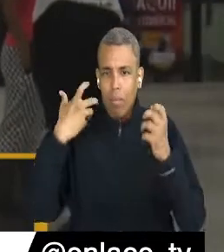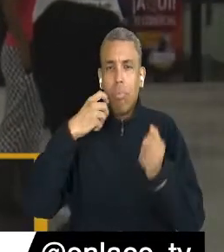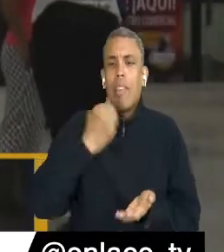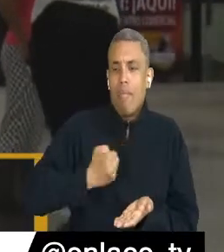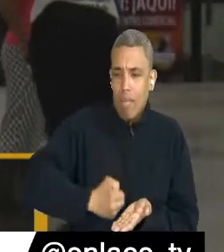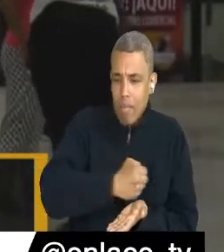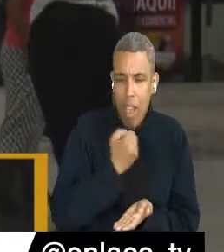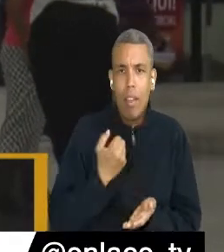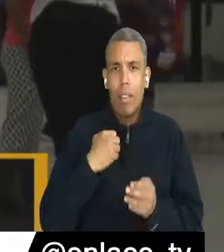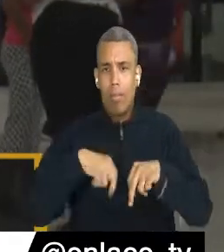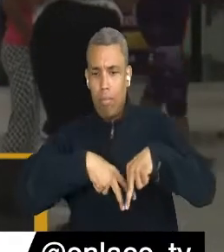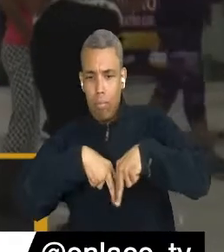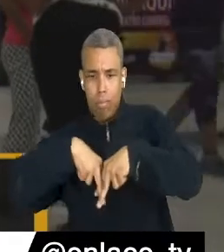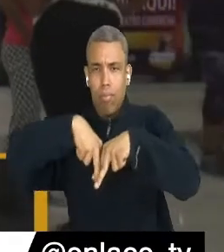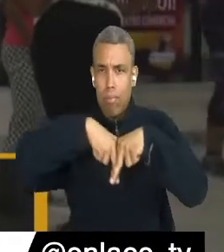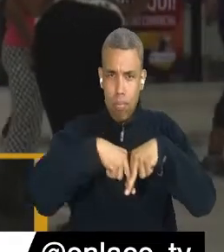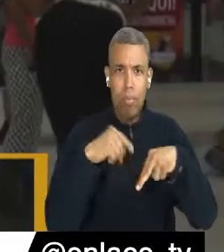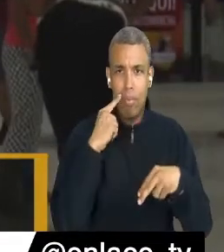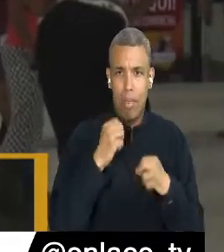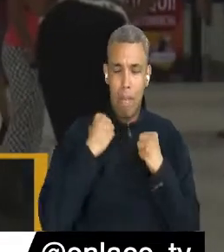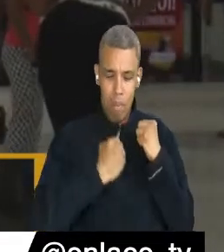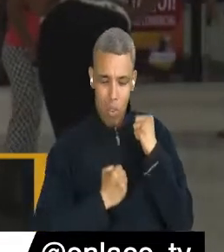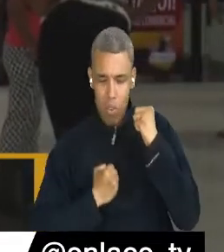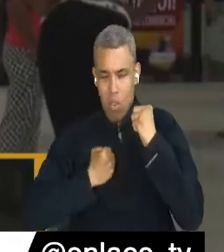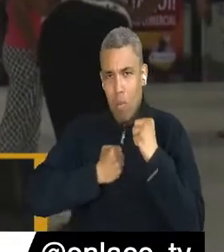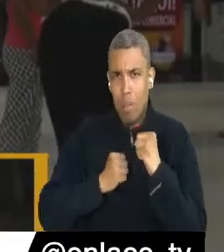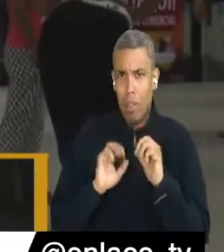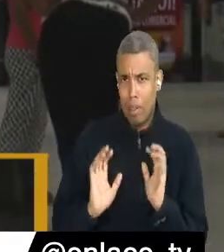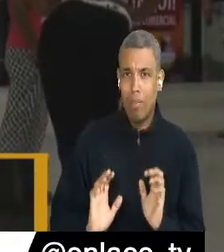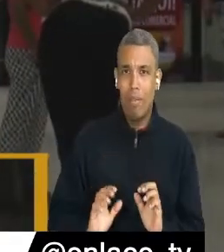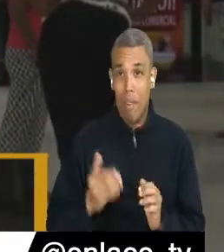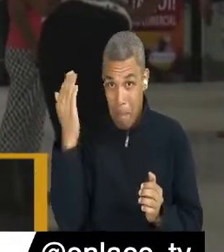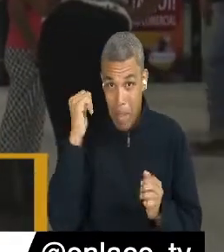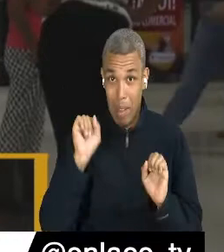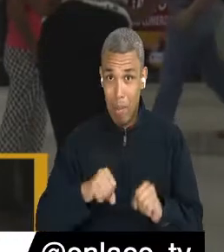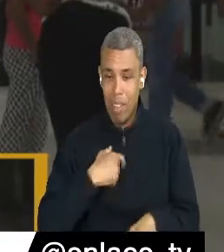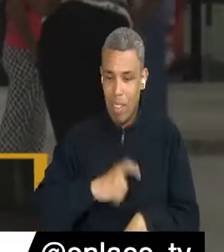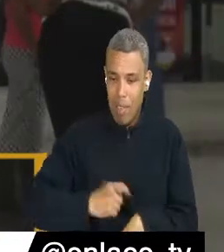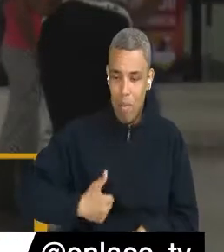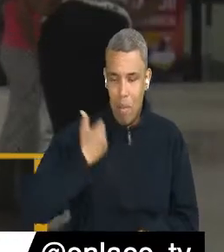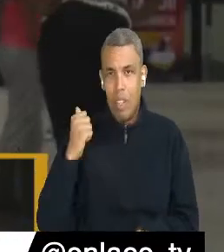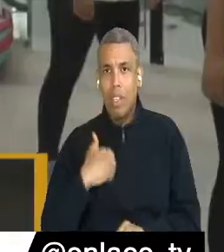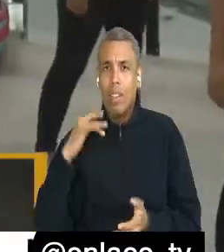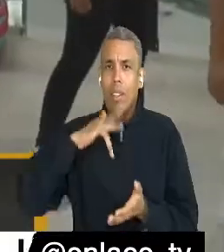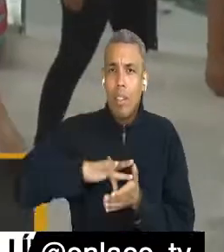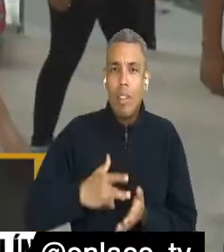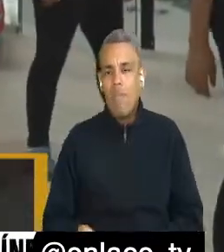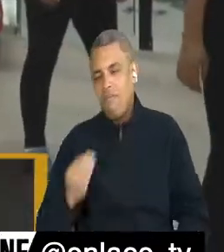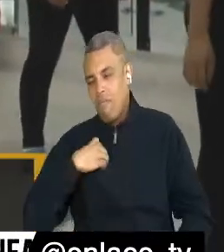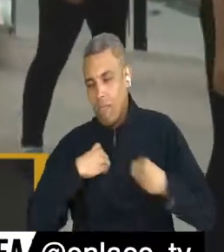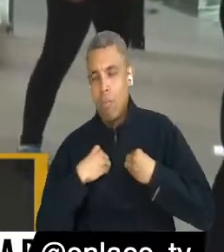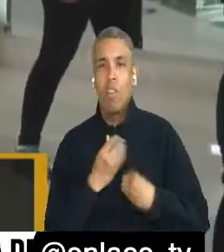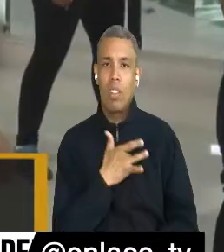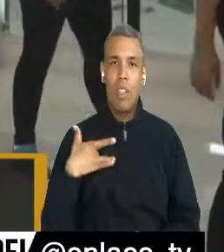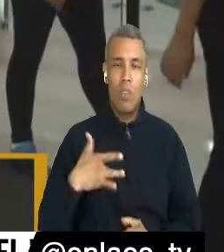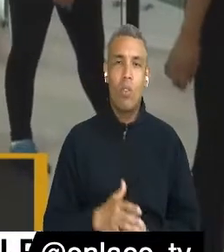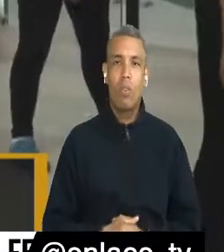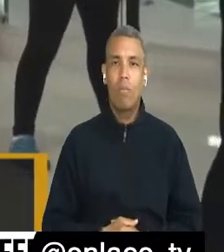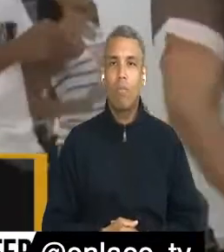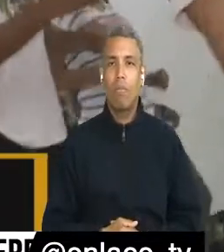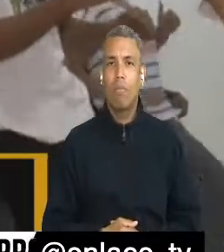la bachata, el merengue, la champeta, salir de la rutina y venir acá obviamente a invertir el tiempo bailando, ya que bailar es salud. El ritmo y la disposición